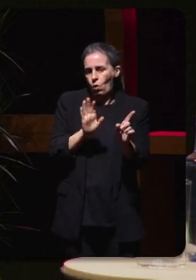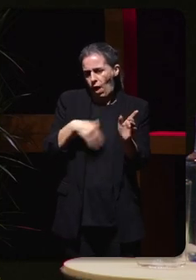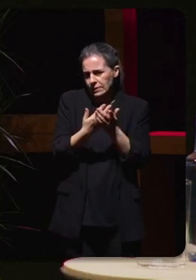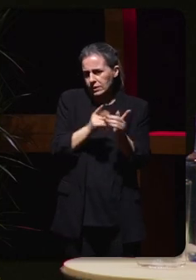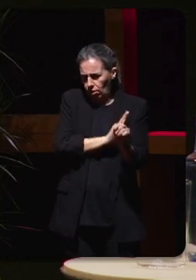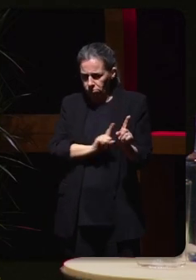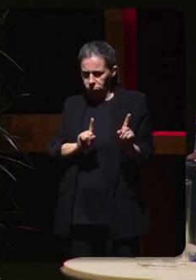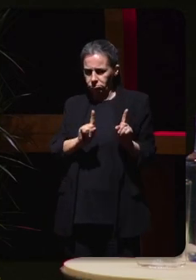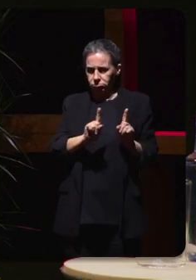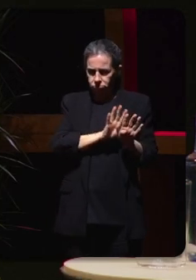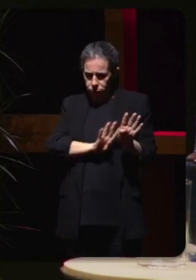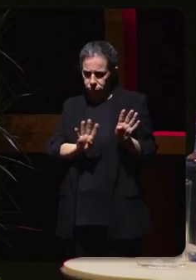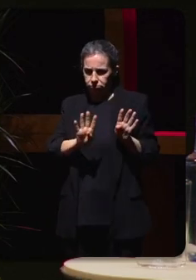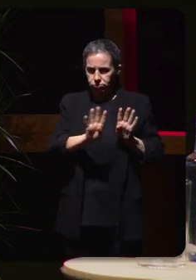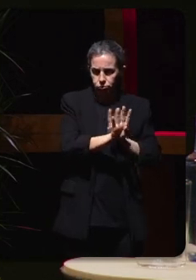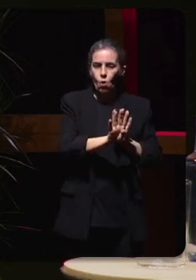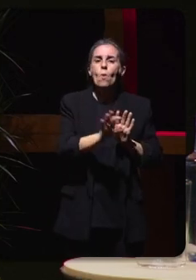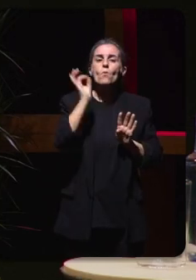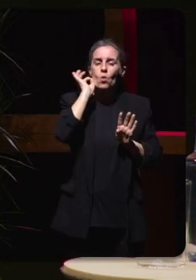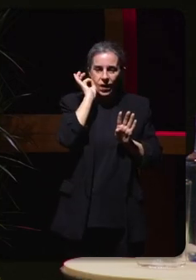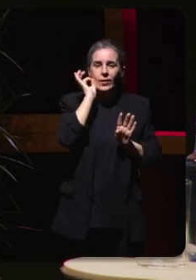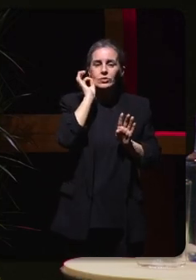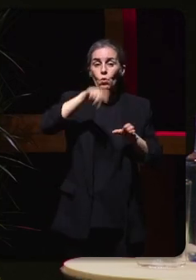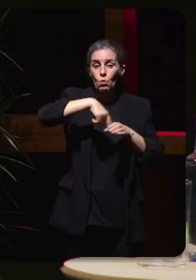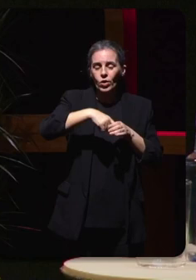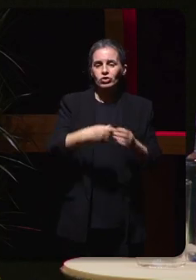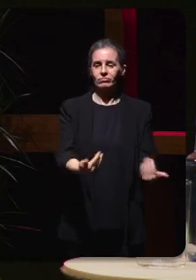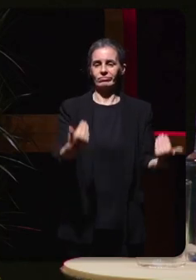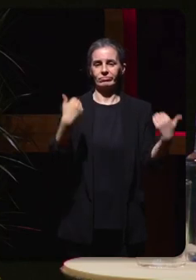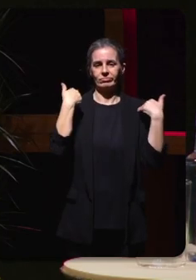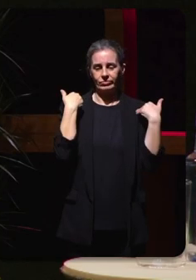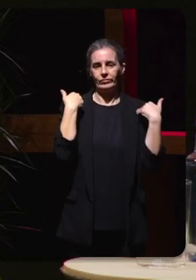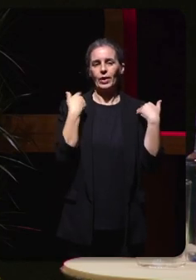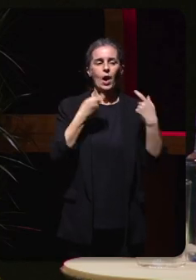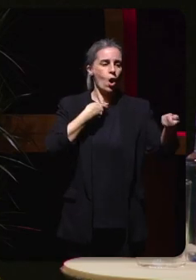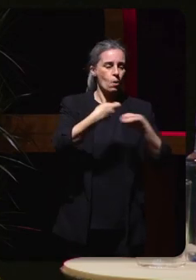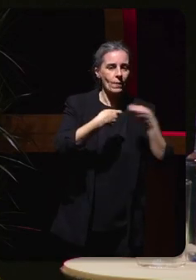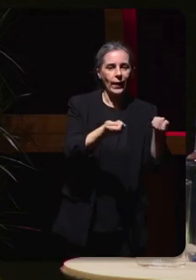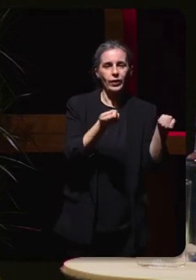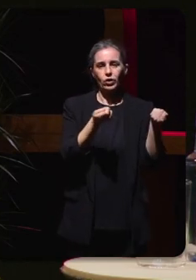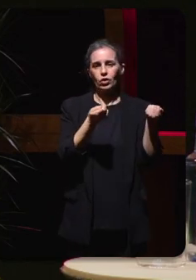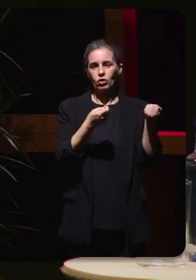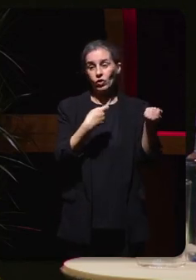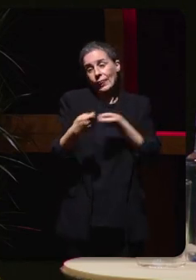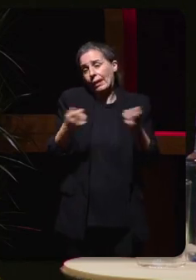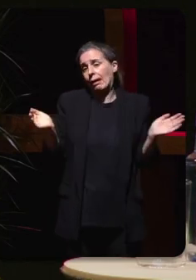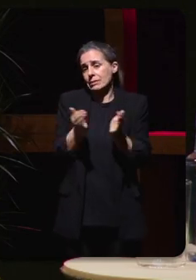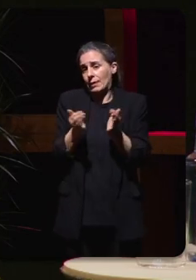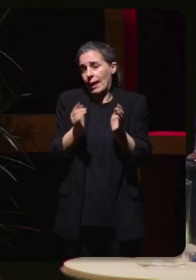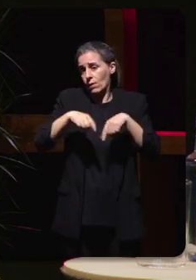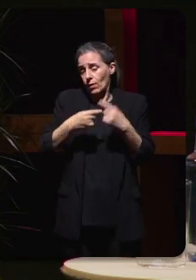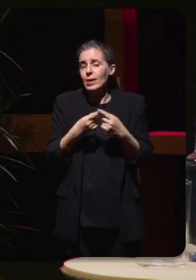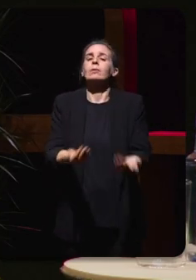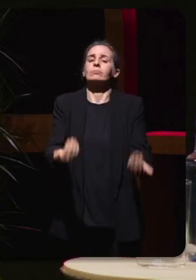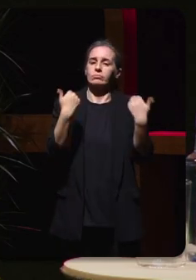¿no?, las mujeres ocupan, pues, el puesto de encargarse del comercio, o sea, de las pequeñas tiendas que tiene la